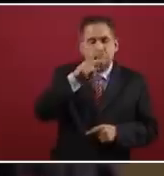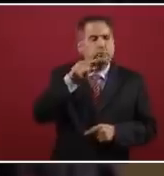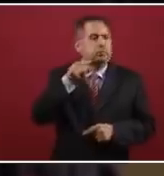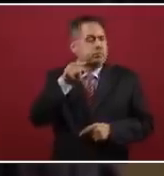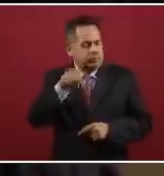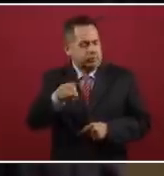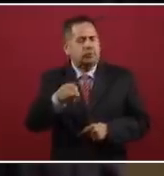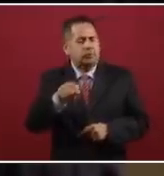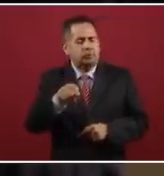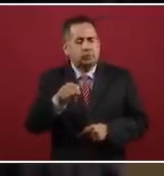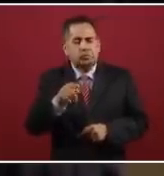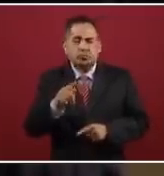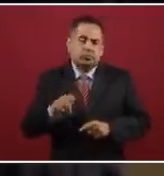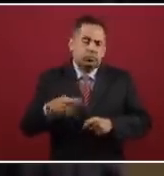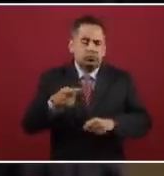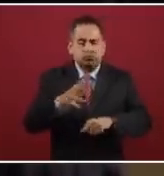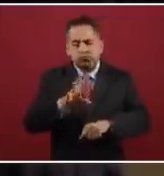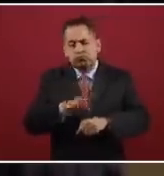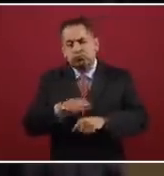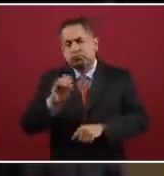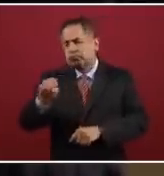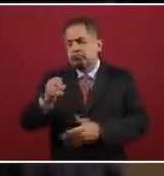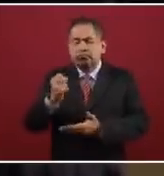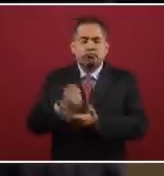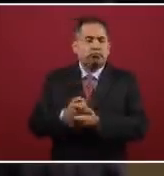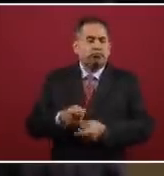les autorizó el llamado